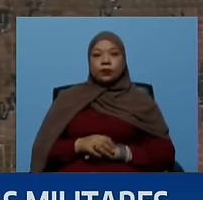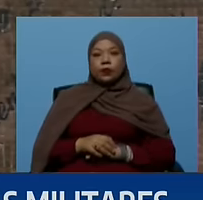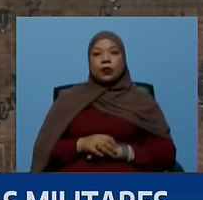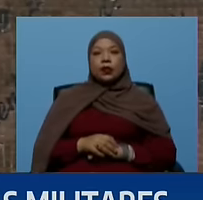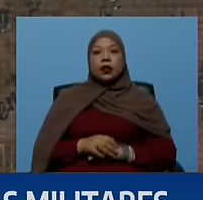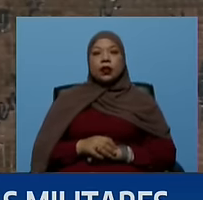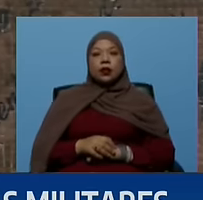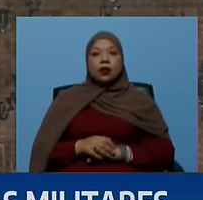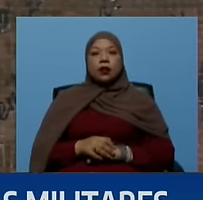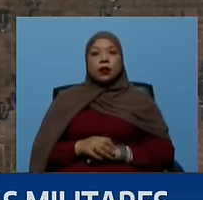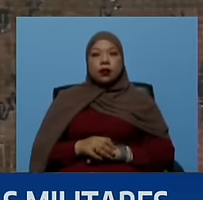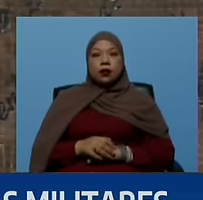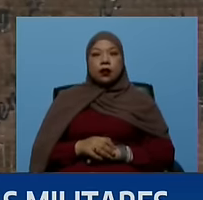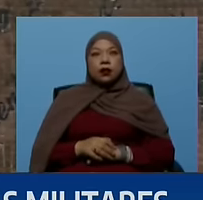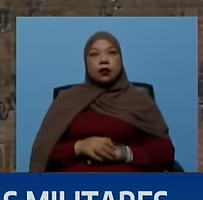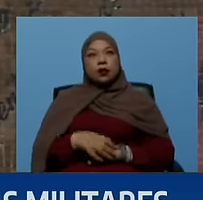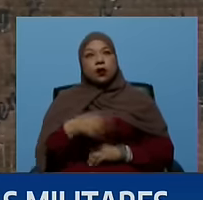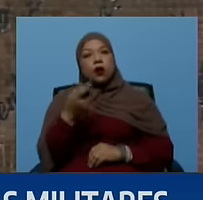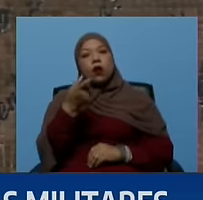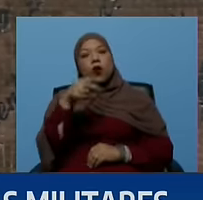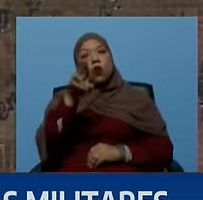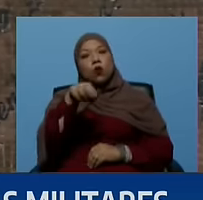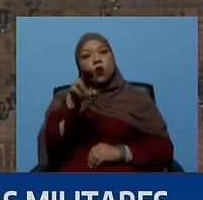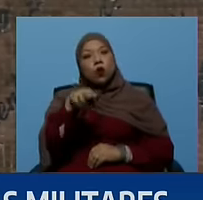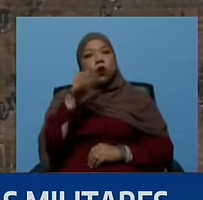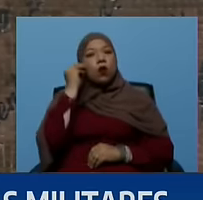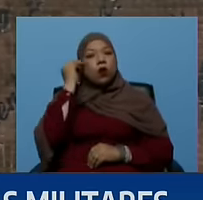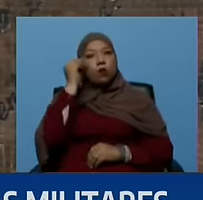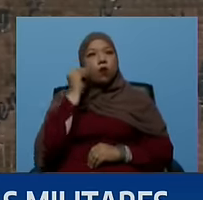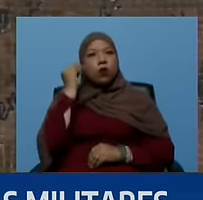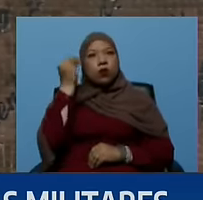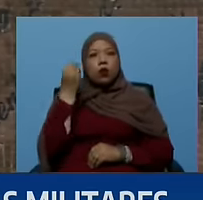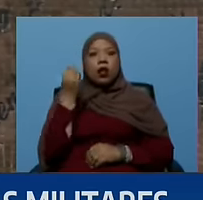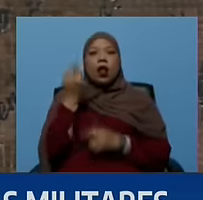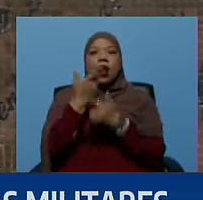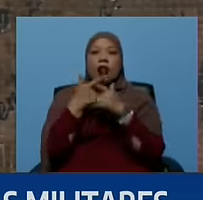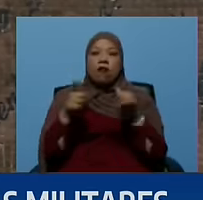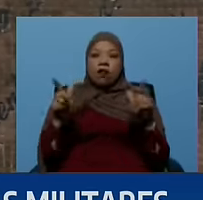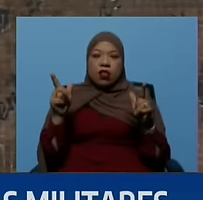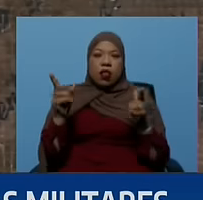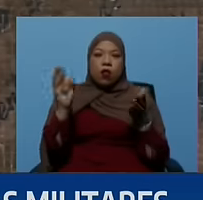Ah no se nos ocurrió poner otro pensamiento del